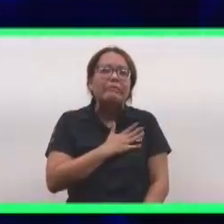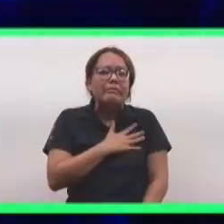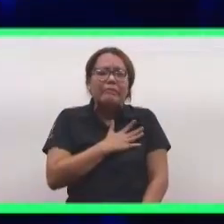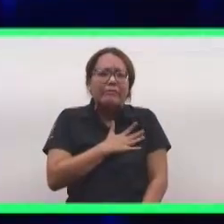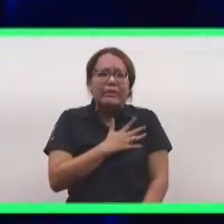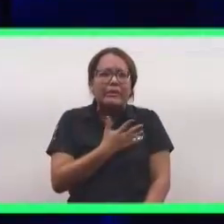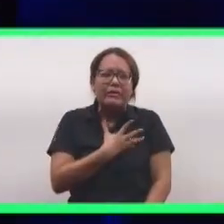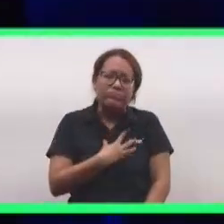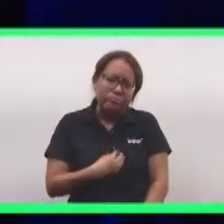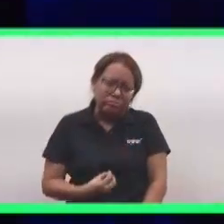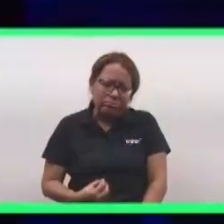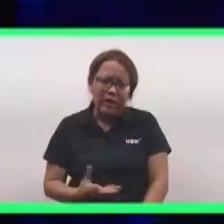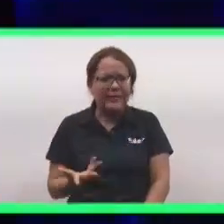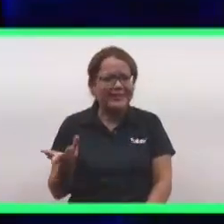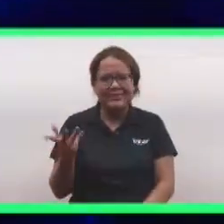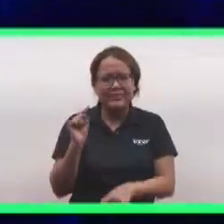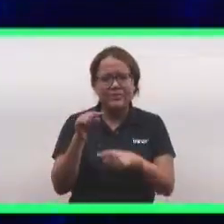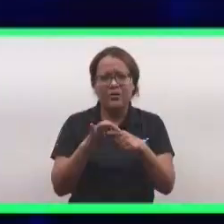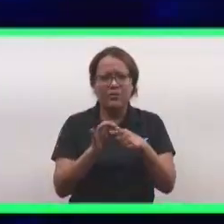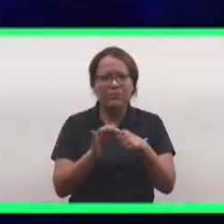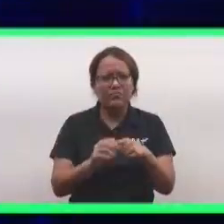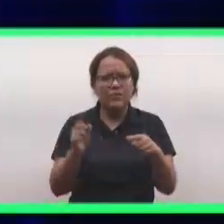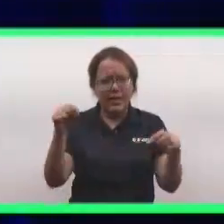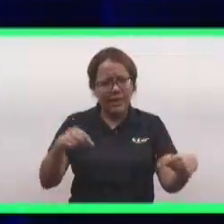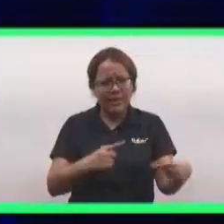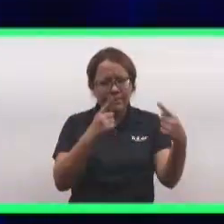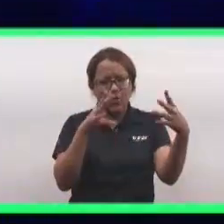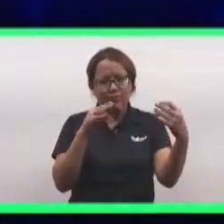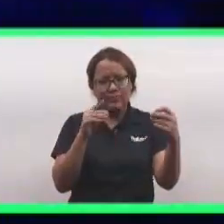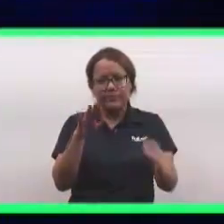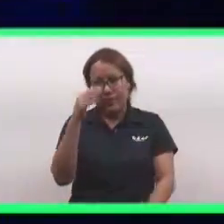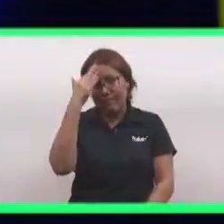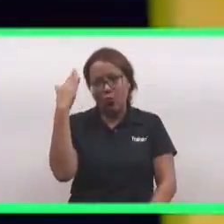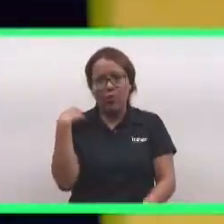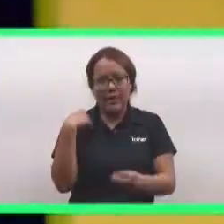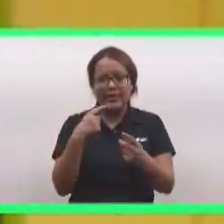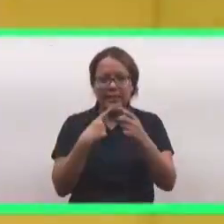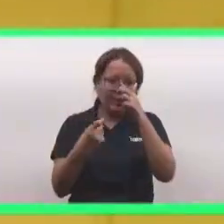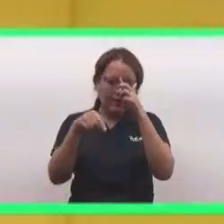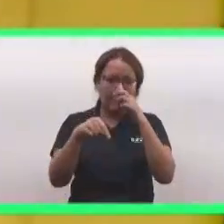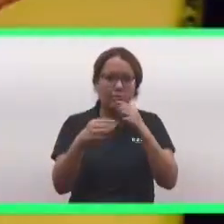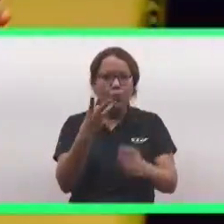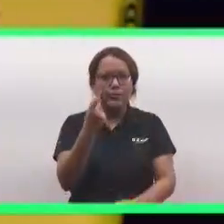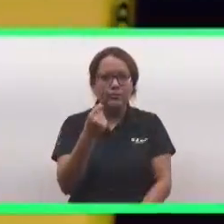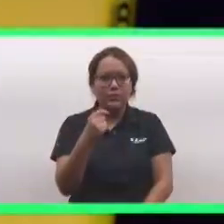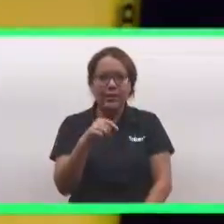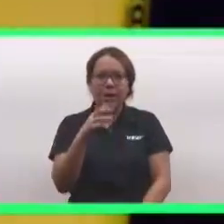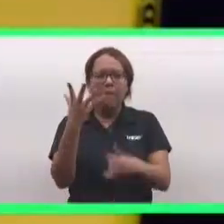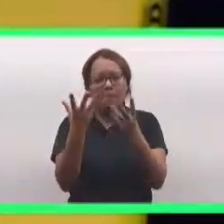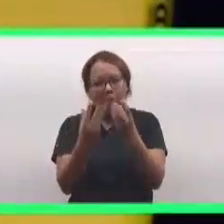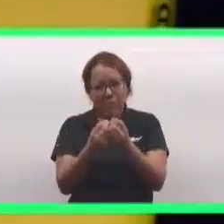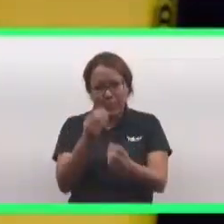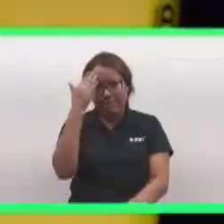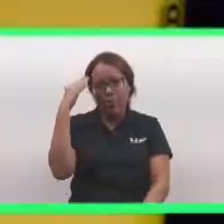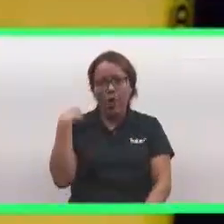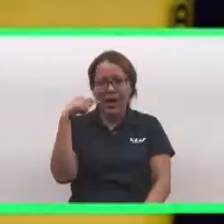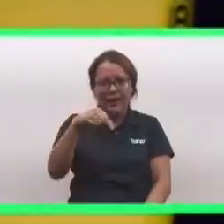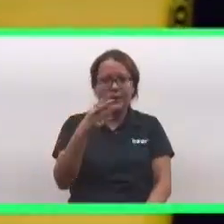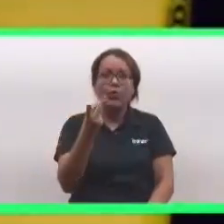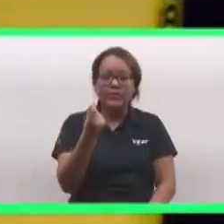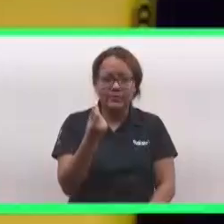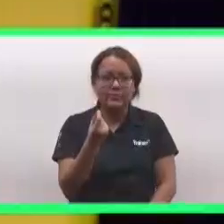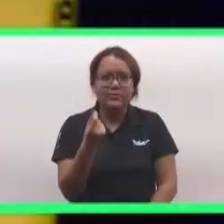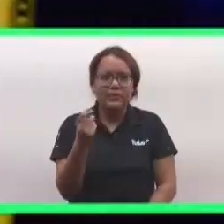tiene. Hable con su enemigo. ¿Hay mujeres en la casa del Señor? Pocas. ¿Hay mujeres en la casa del